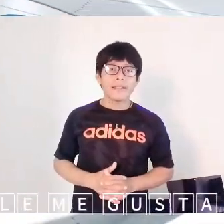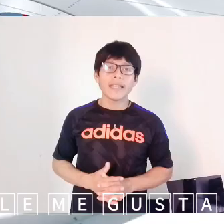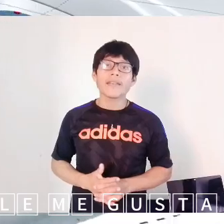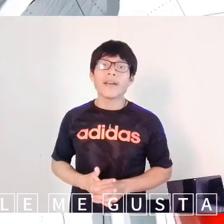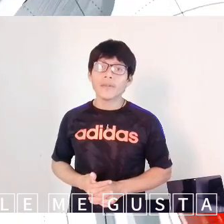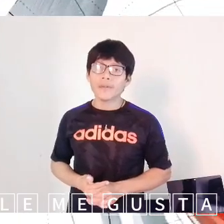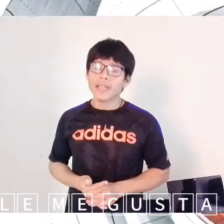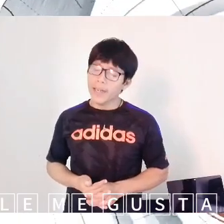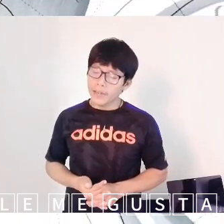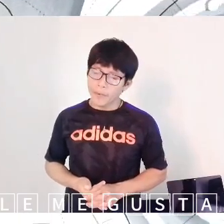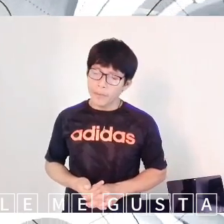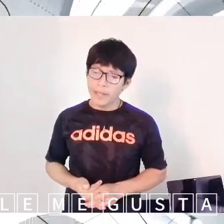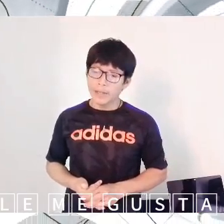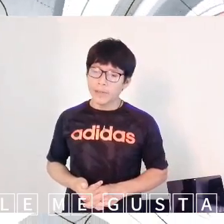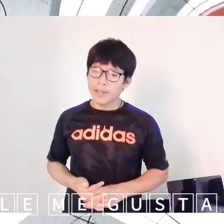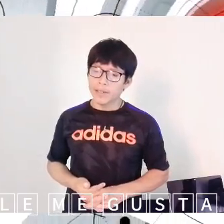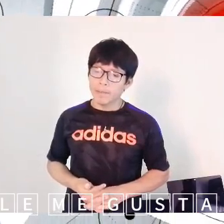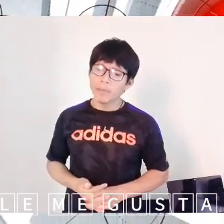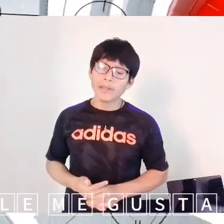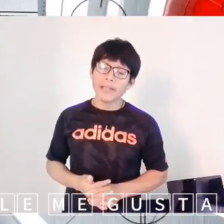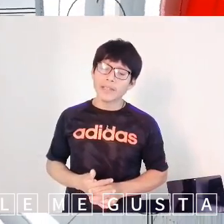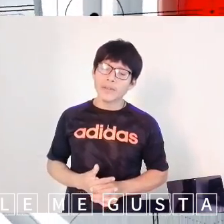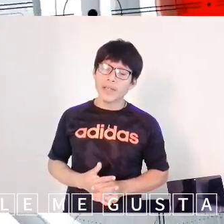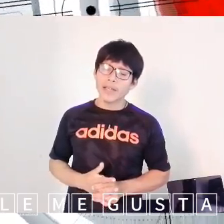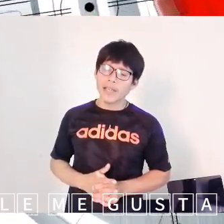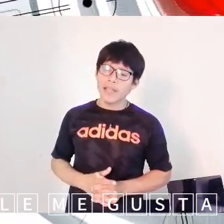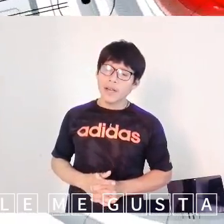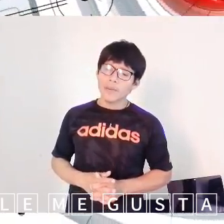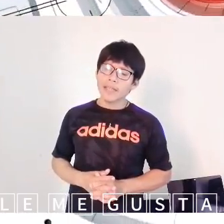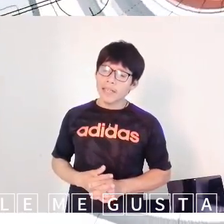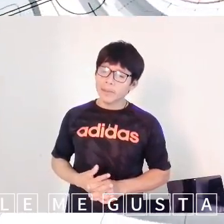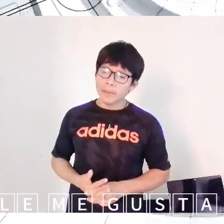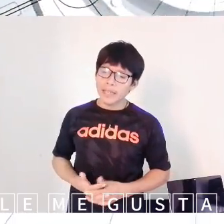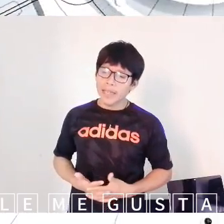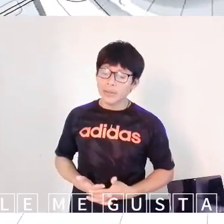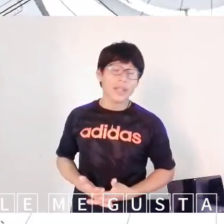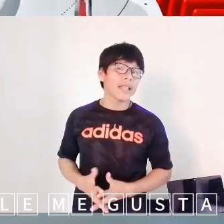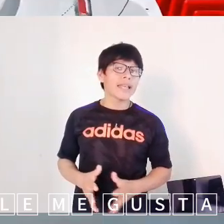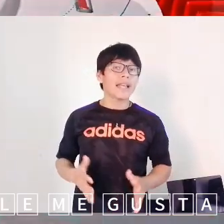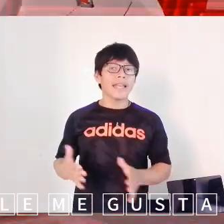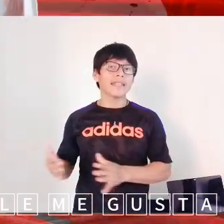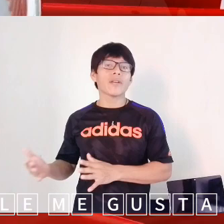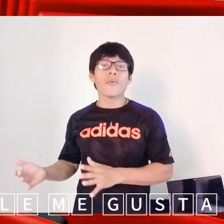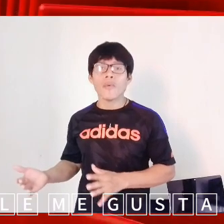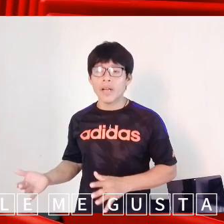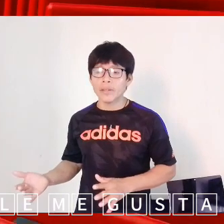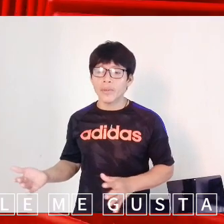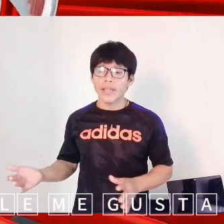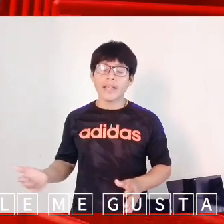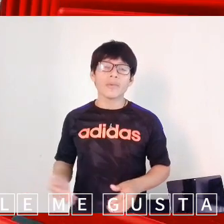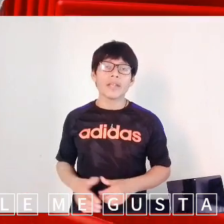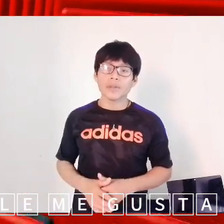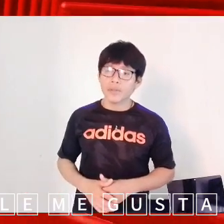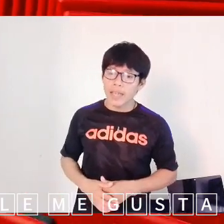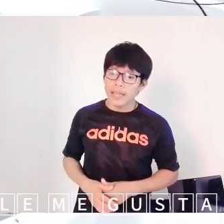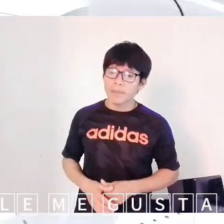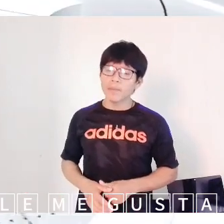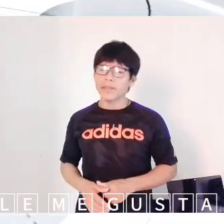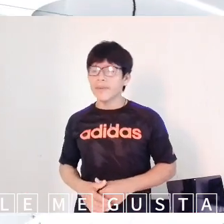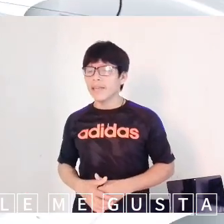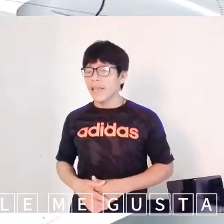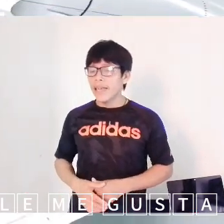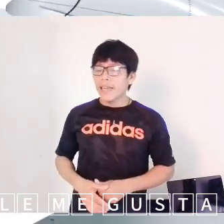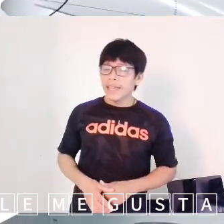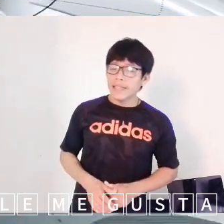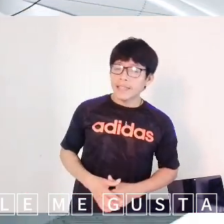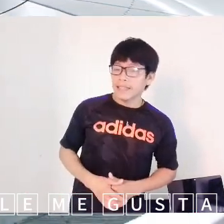B derivado de la reforma electoral. Vamos a ver qué es cuál es la respuesta de la ciudadanía en esta convocatoria de Claudio X González.